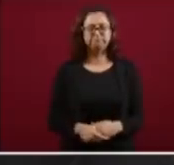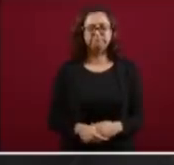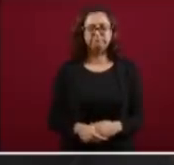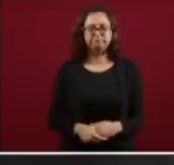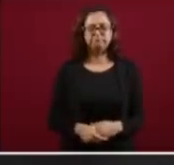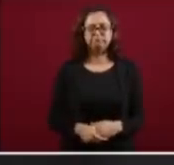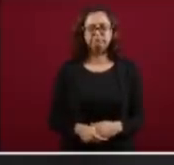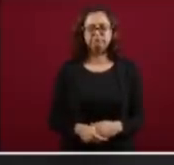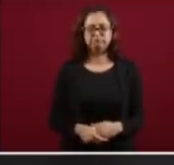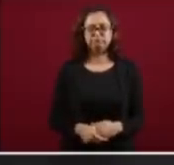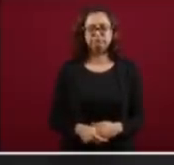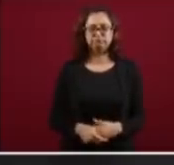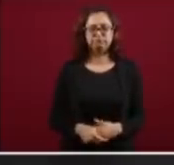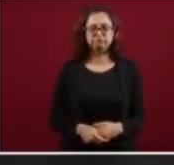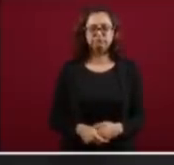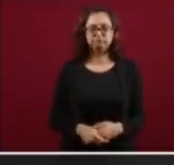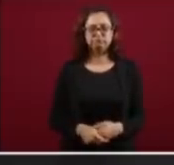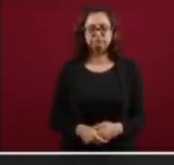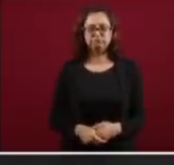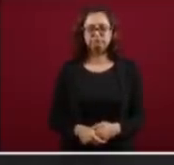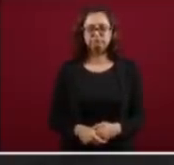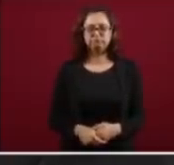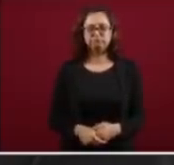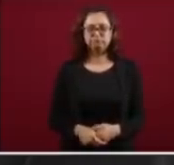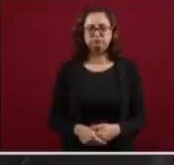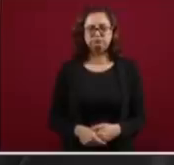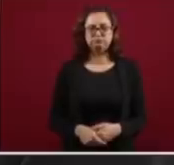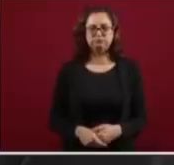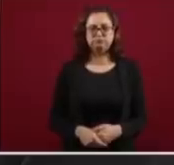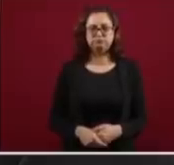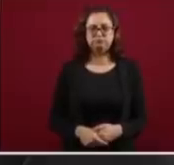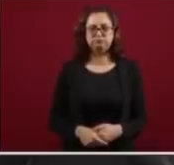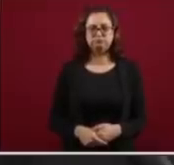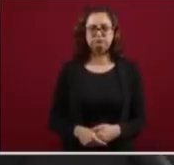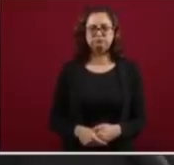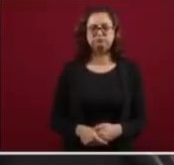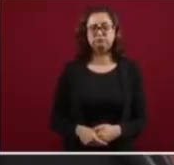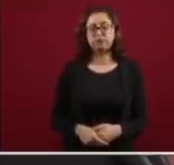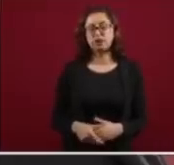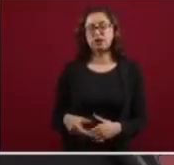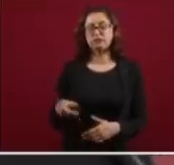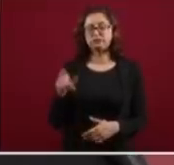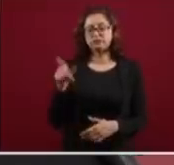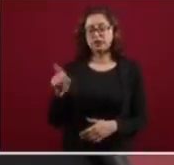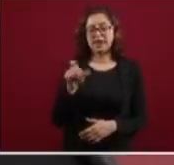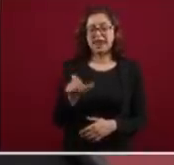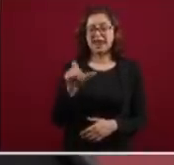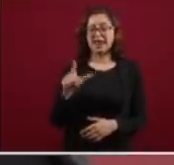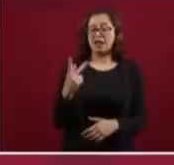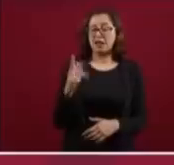me dicen los de la editorial planeta